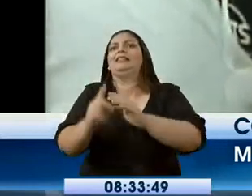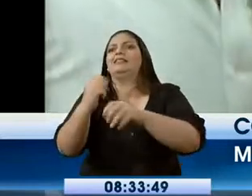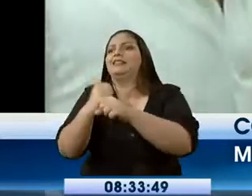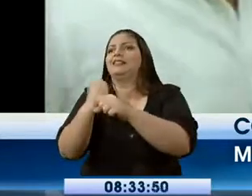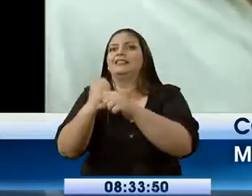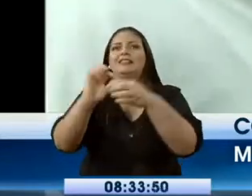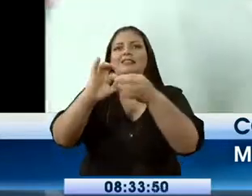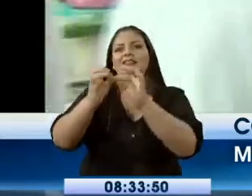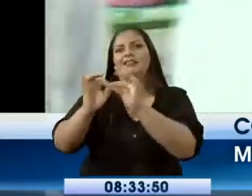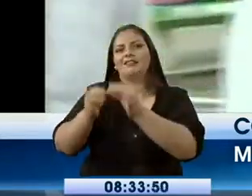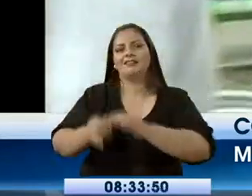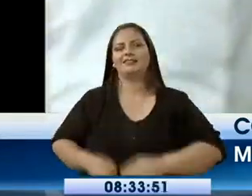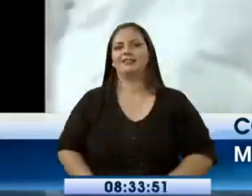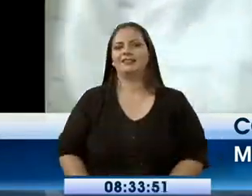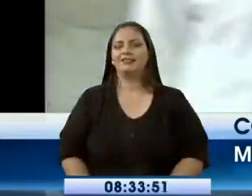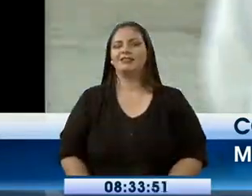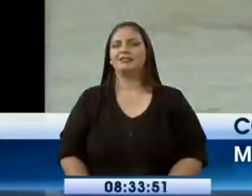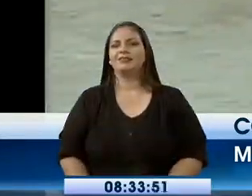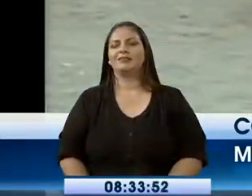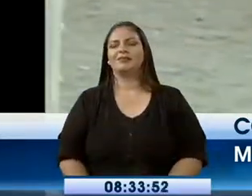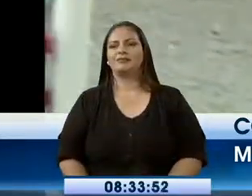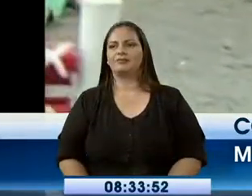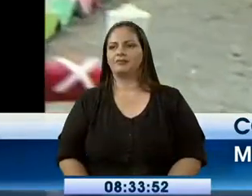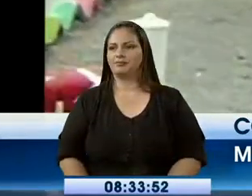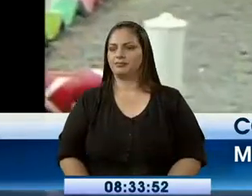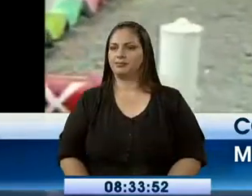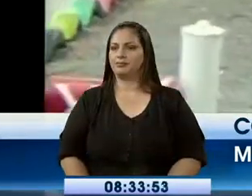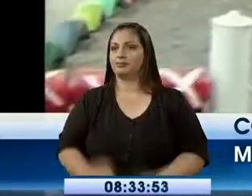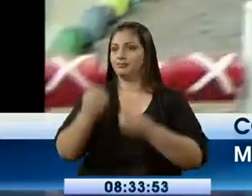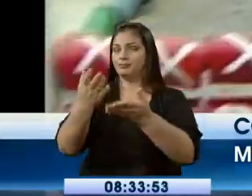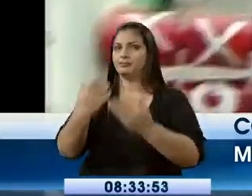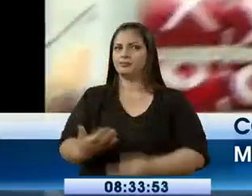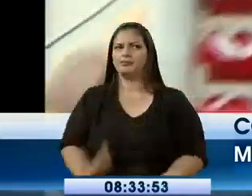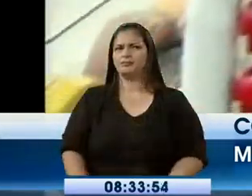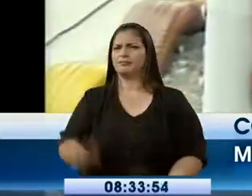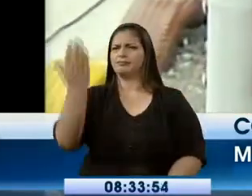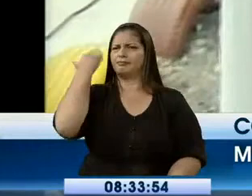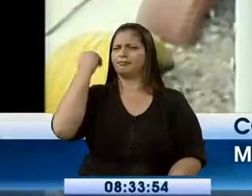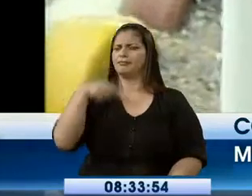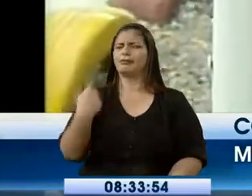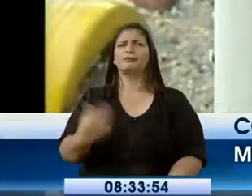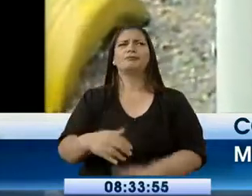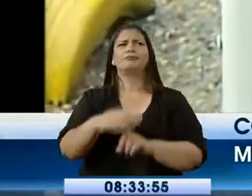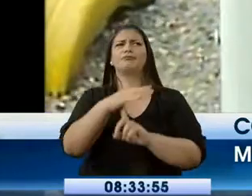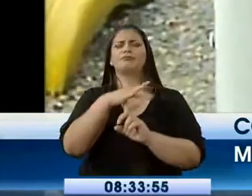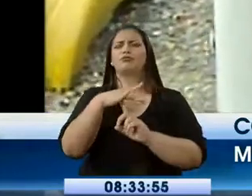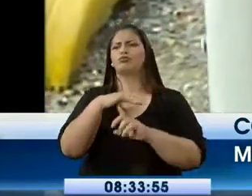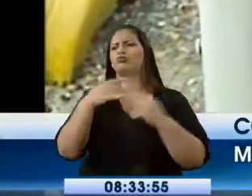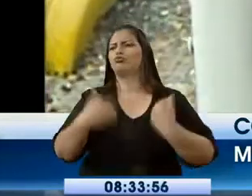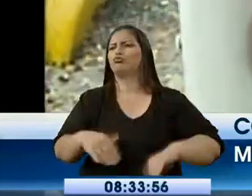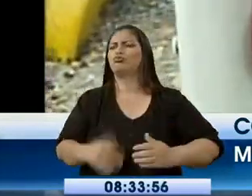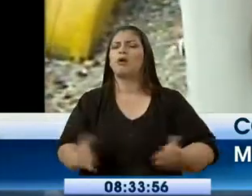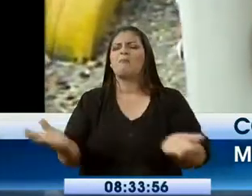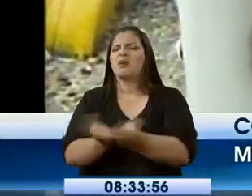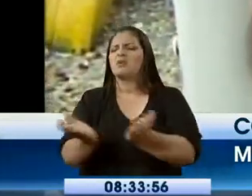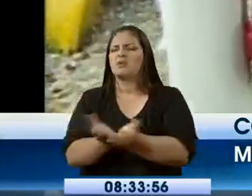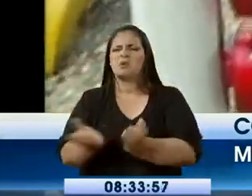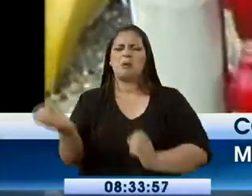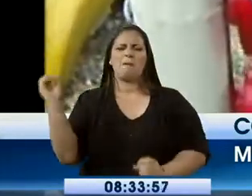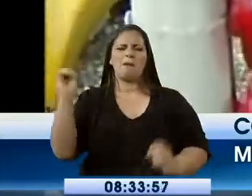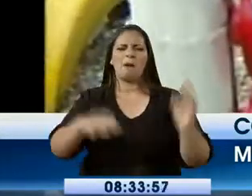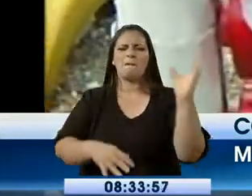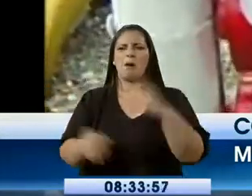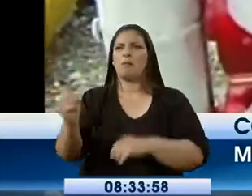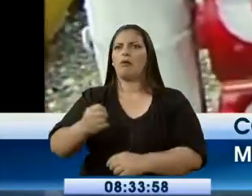antes este espacio? Bueno, cuando nosotros lo cogimos, esto era un basurero, estaba lleno de montes, vidrios quebrados,